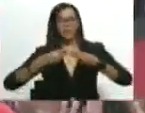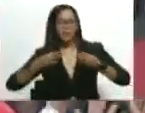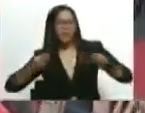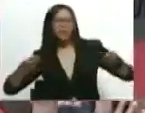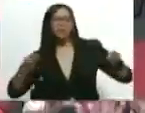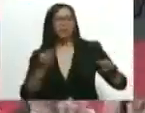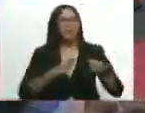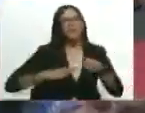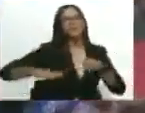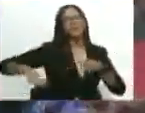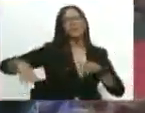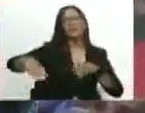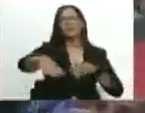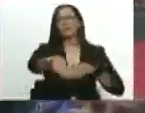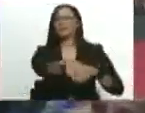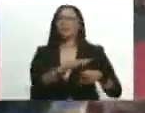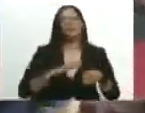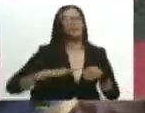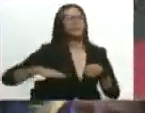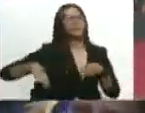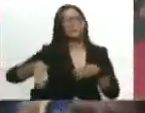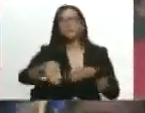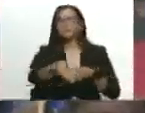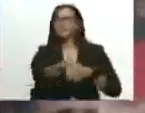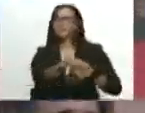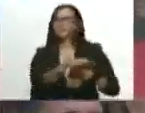la puerta en el